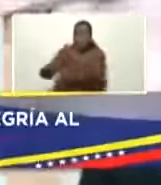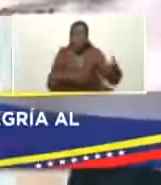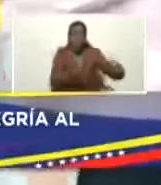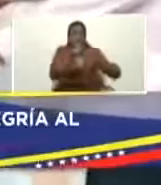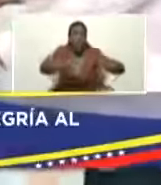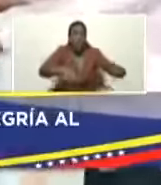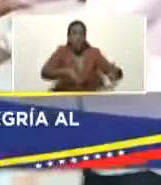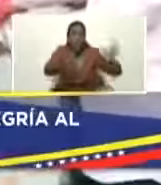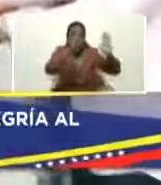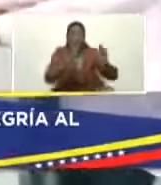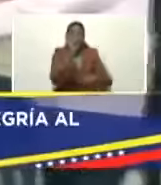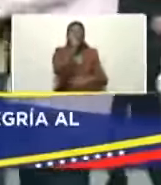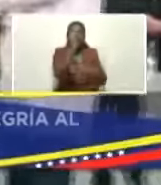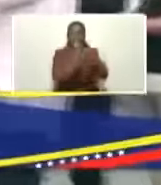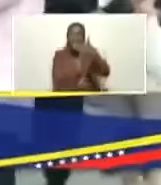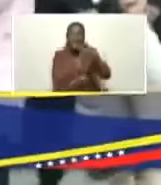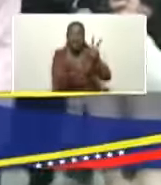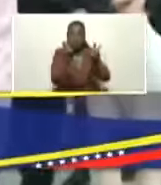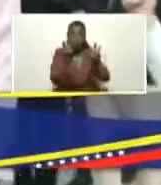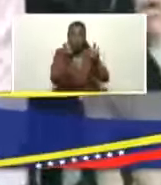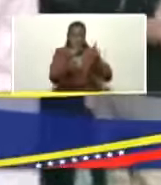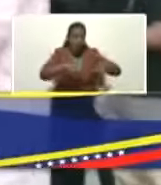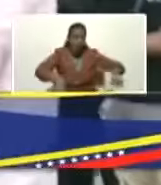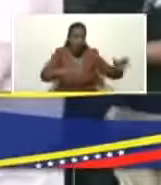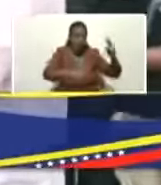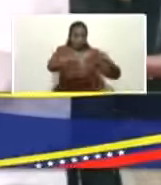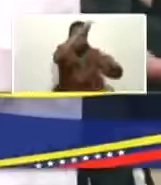sede de la UNEFA, ¿verdad?